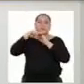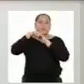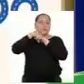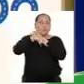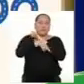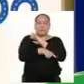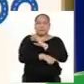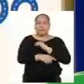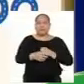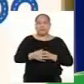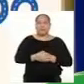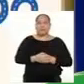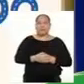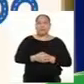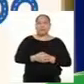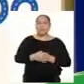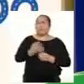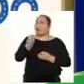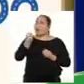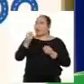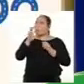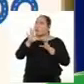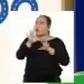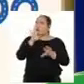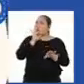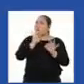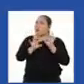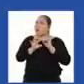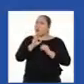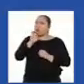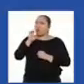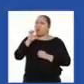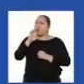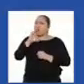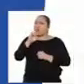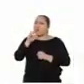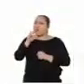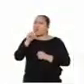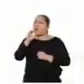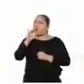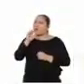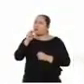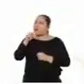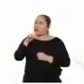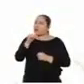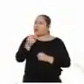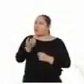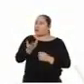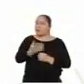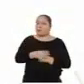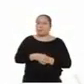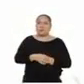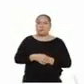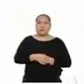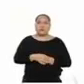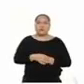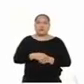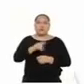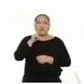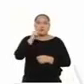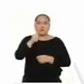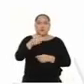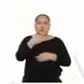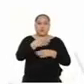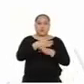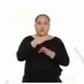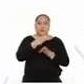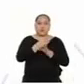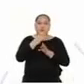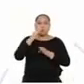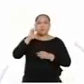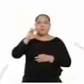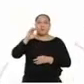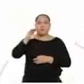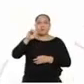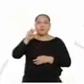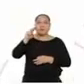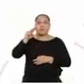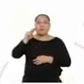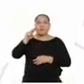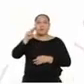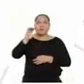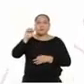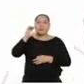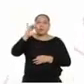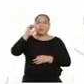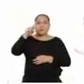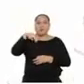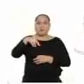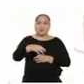complejos. ¿Y cómo identifico un sistema de ecuaciones? Normalmente, un sistema de ecuaciones se simboliza de la